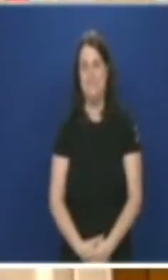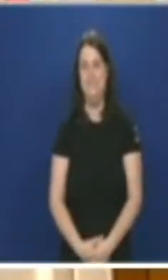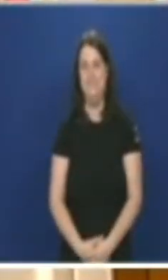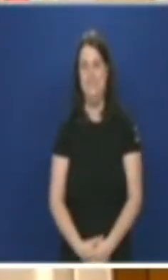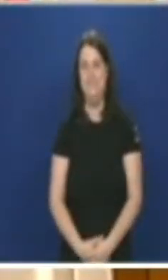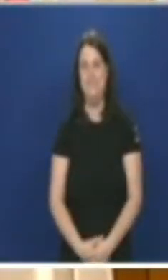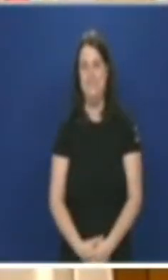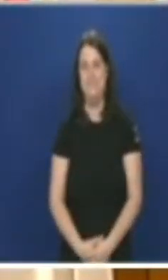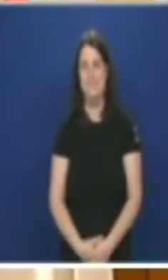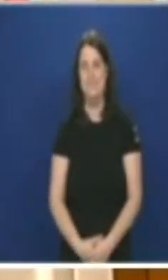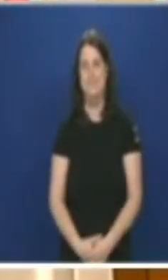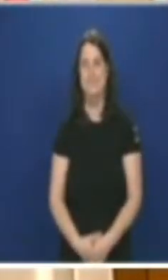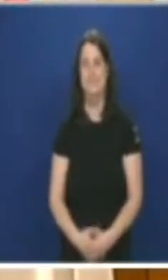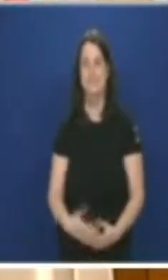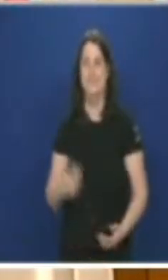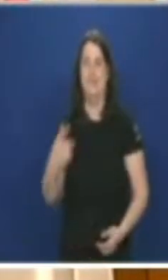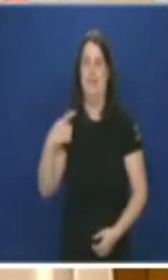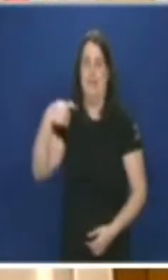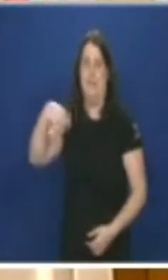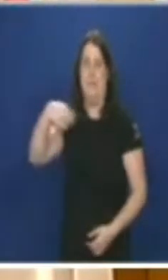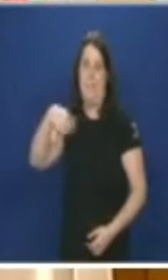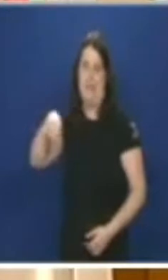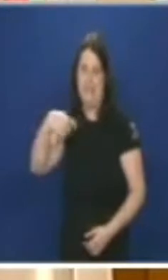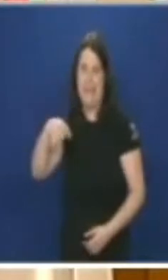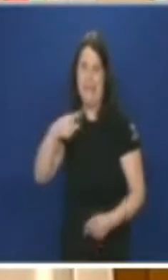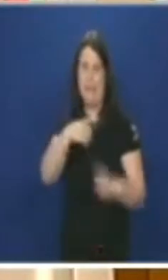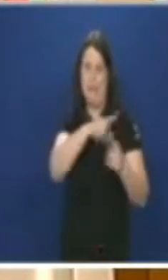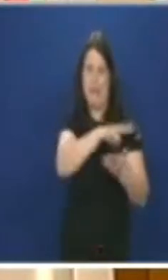Señor Presidente da Xunta, señor Presidente do Parlamento,